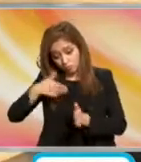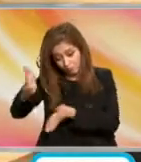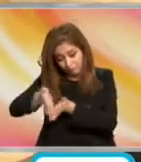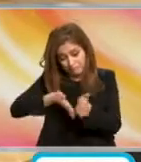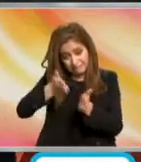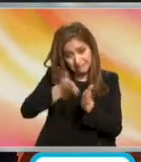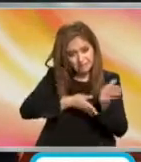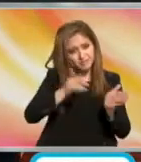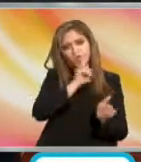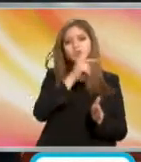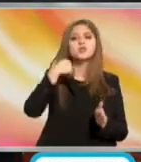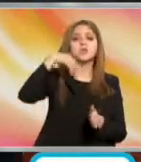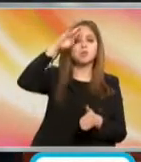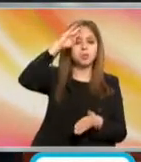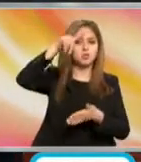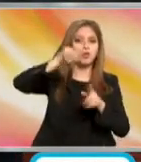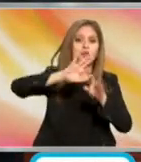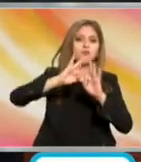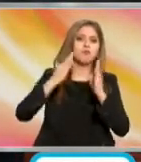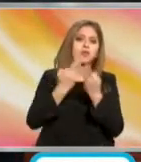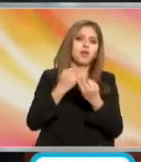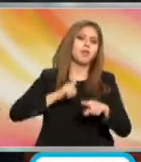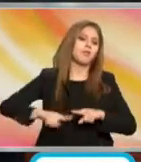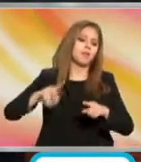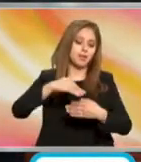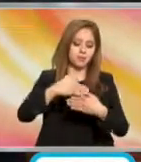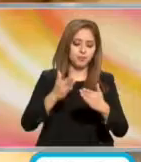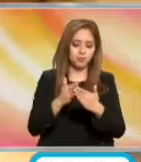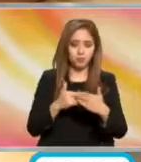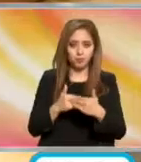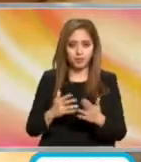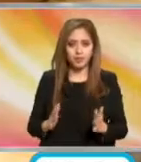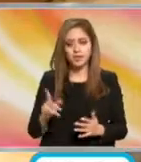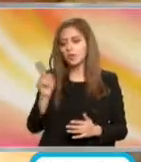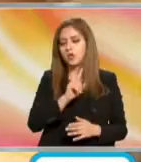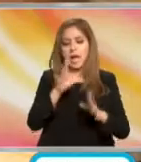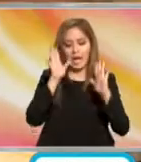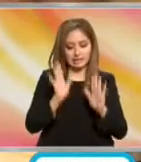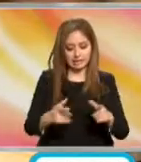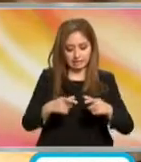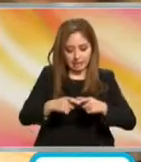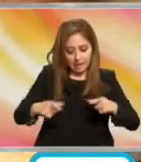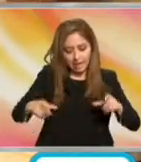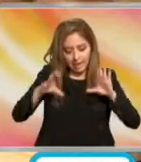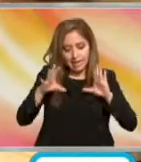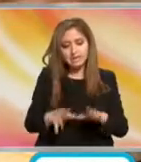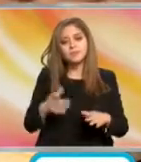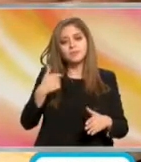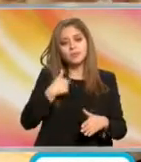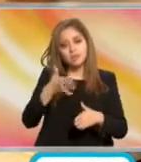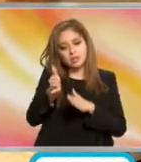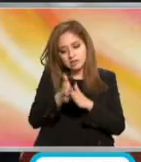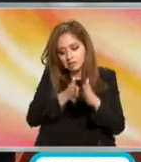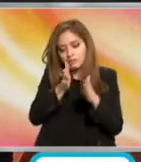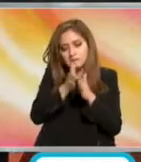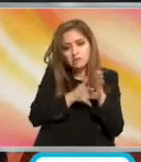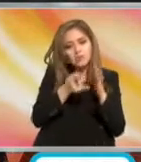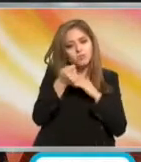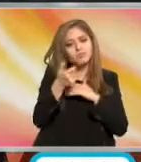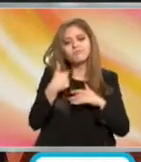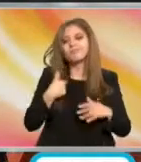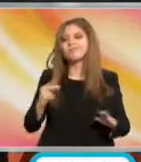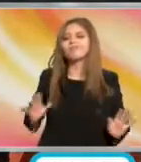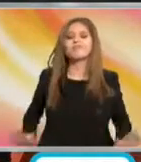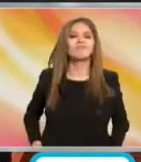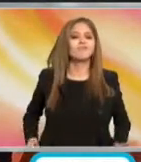como en rombos, círculos. No, como no, no, no, caiga. no, yo así todo el pedazo, chef. Pues, eso ¿de está plano? sirviendo 2, 3 veces, Esta no. Conmigo delicadeza no de va. Humberto